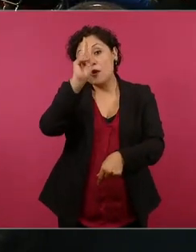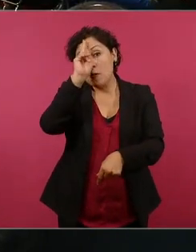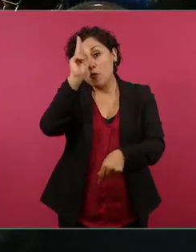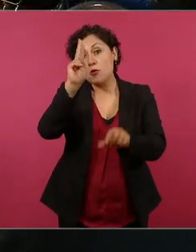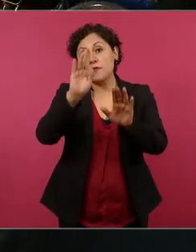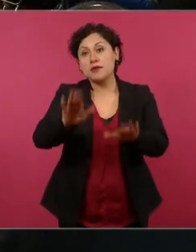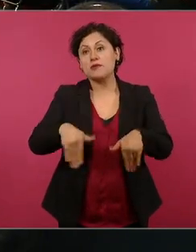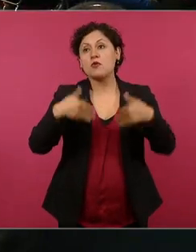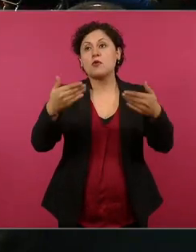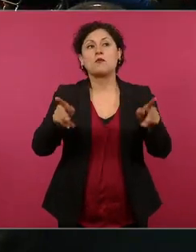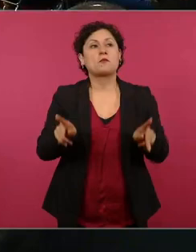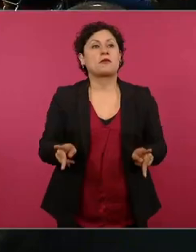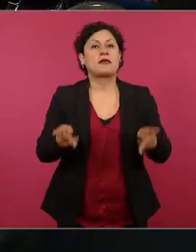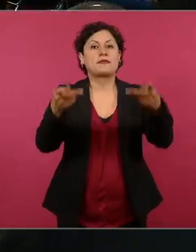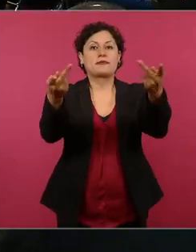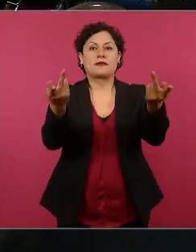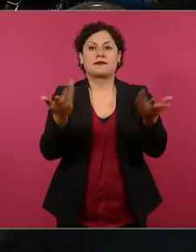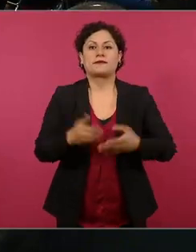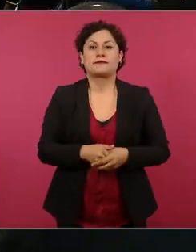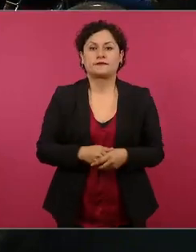de excedentes